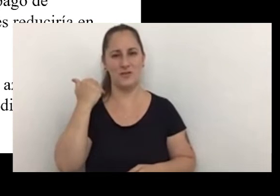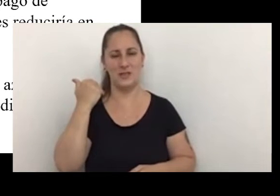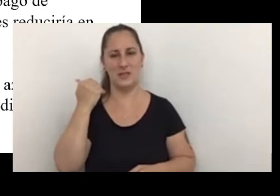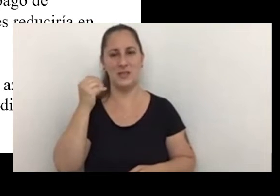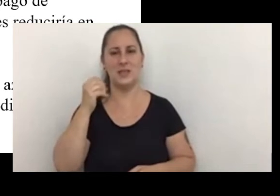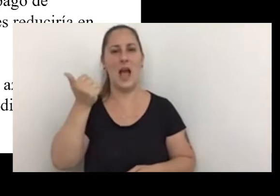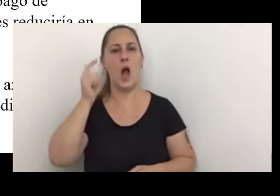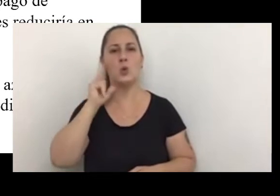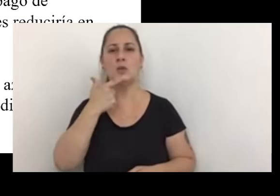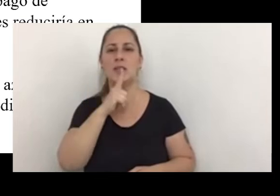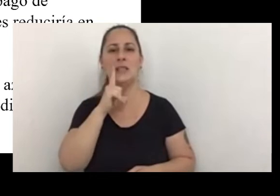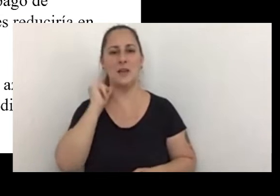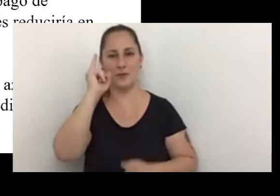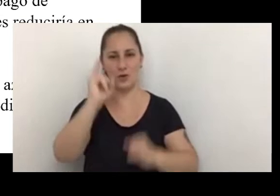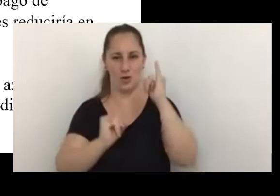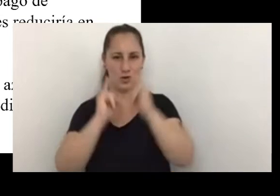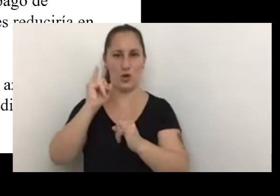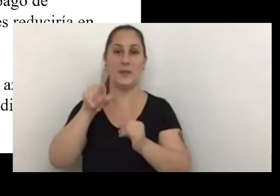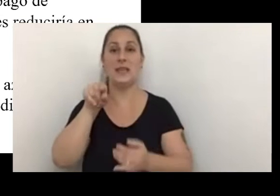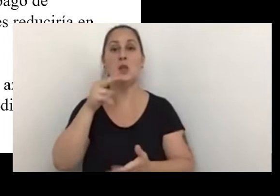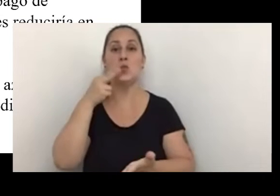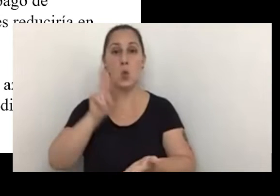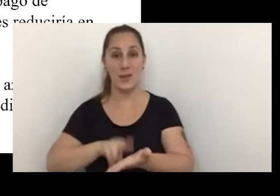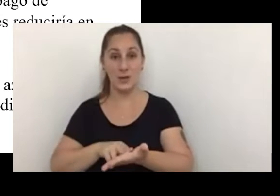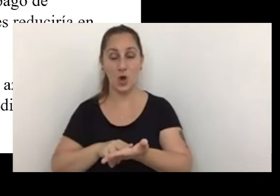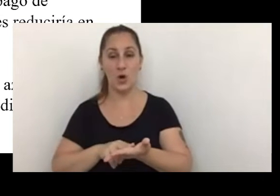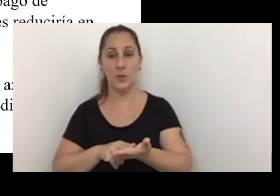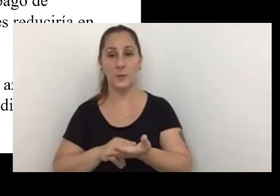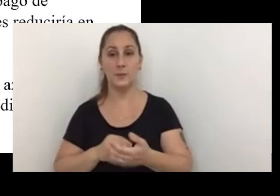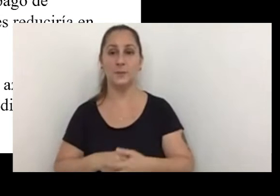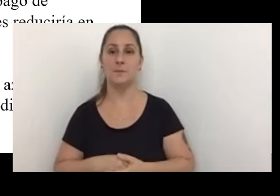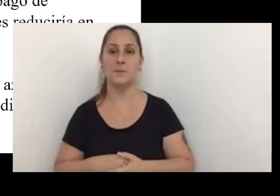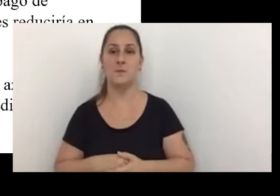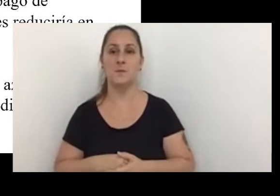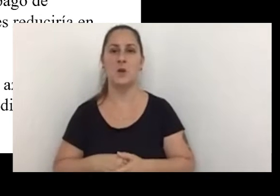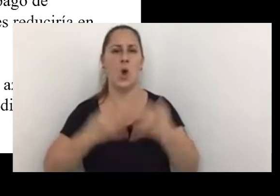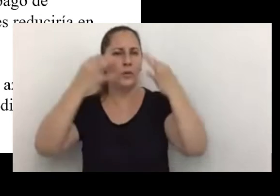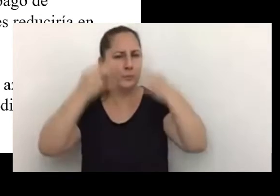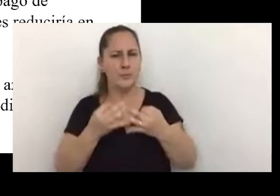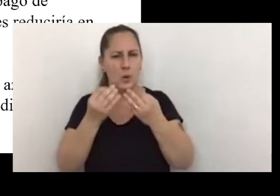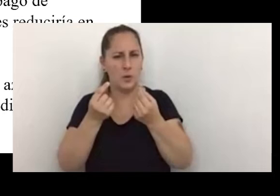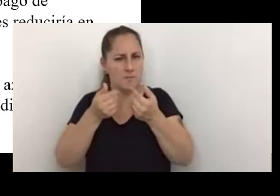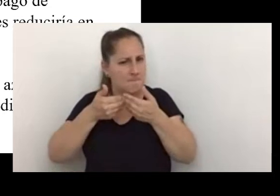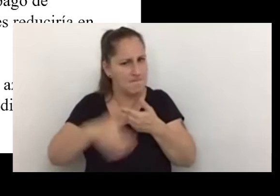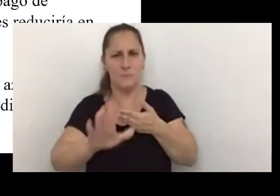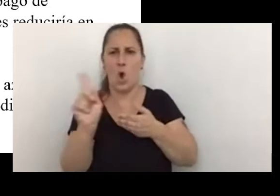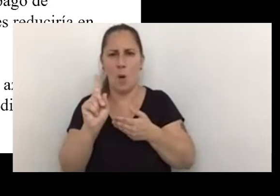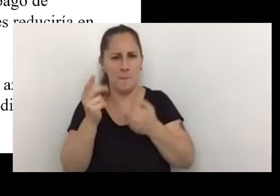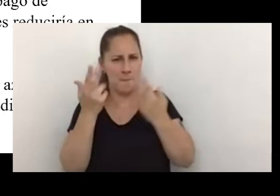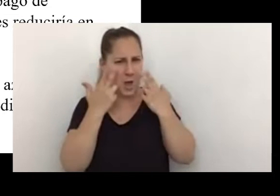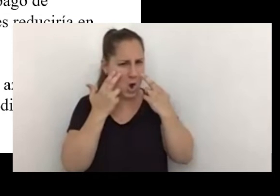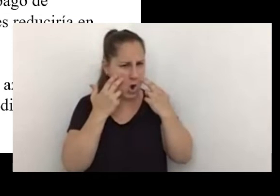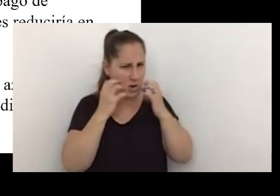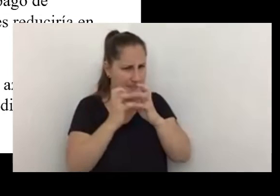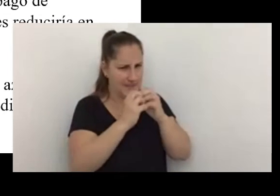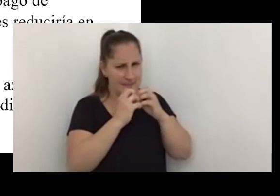Agustina. Este impuesto en realidad no llegó a ponerse en vigencia, pero está en estudio, tampoco está derogado.